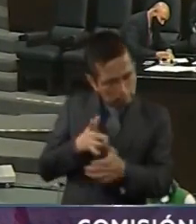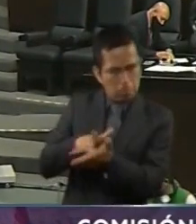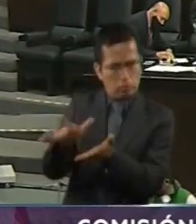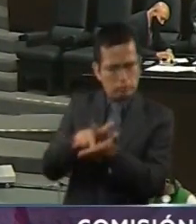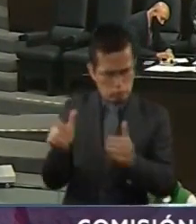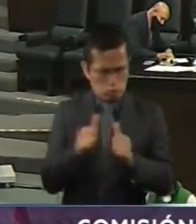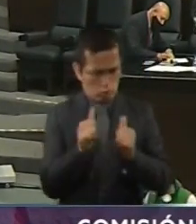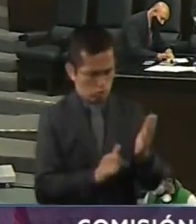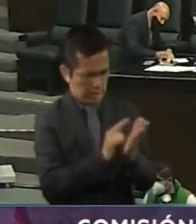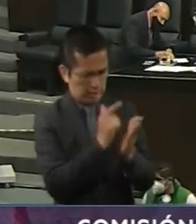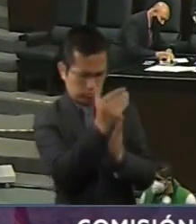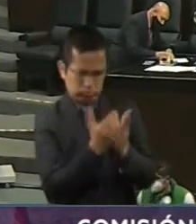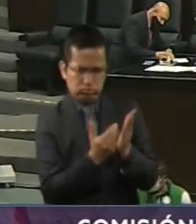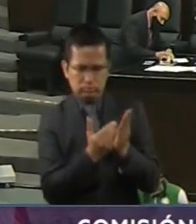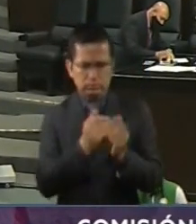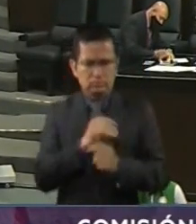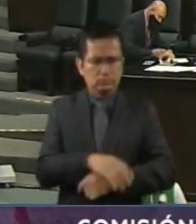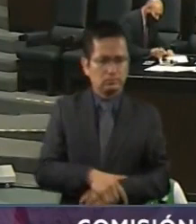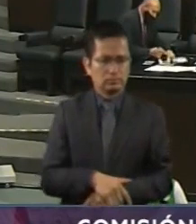presento busca